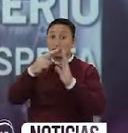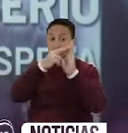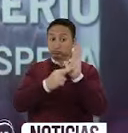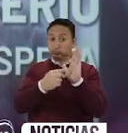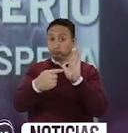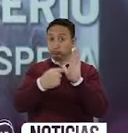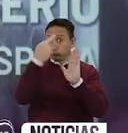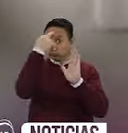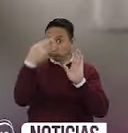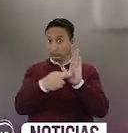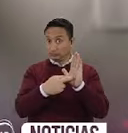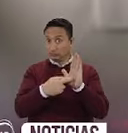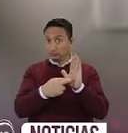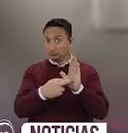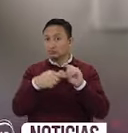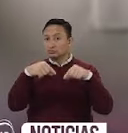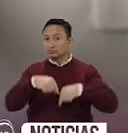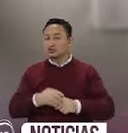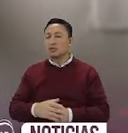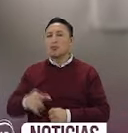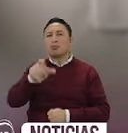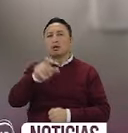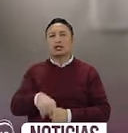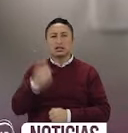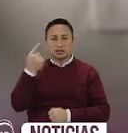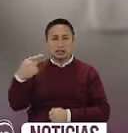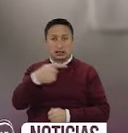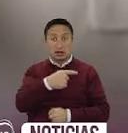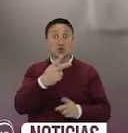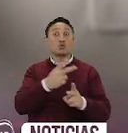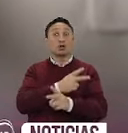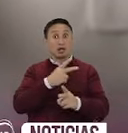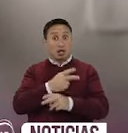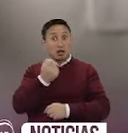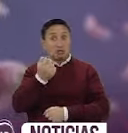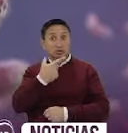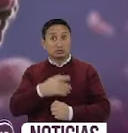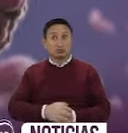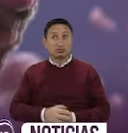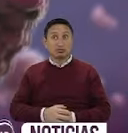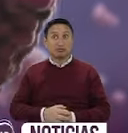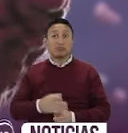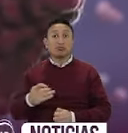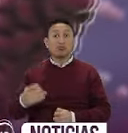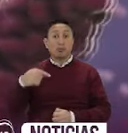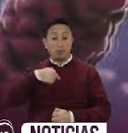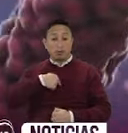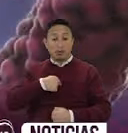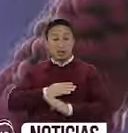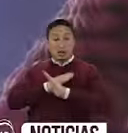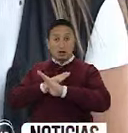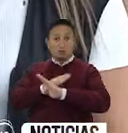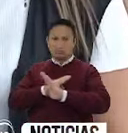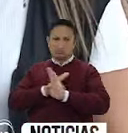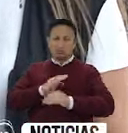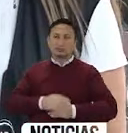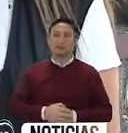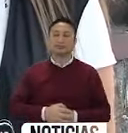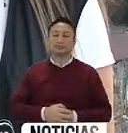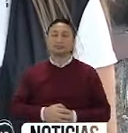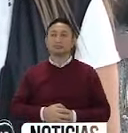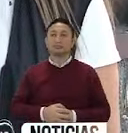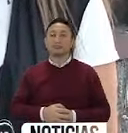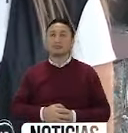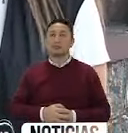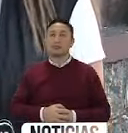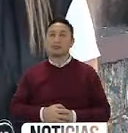respeta, con la intención justamente de concientizar sobre el uso de los antibióticos y disminuir la resistencia antimicrobiana. Con cámaras de Miguel